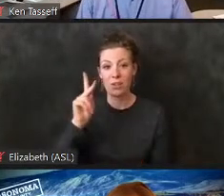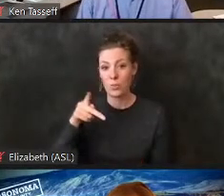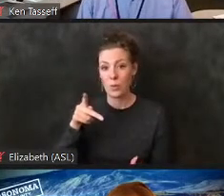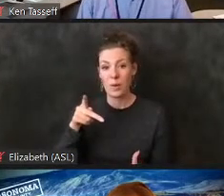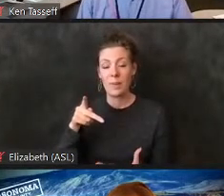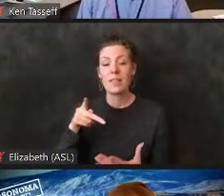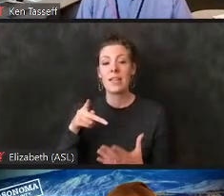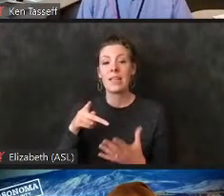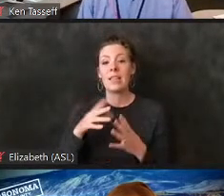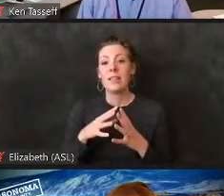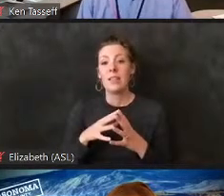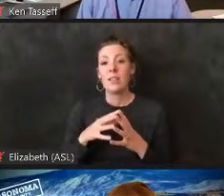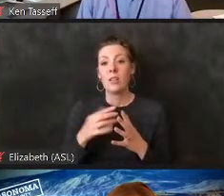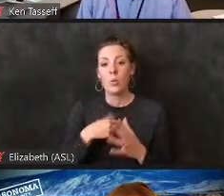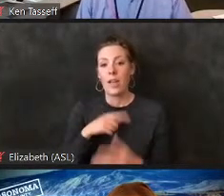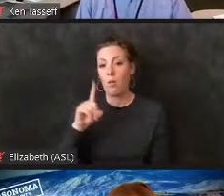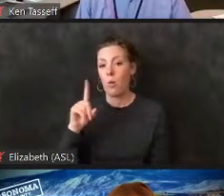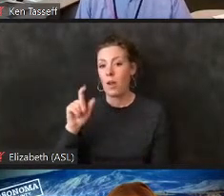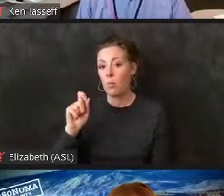Kaiser Permanente